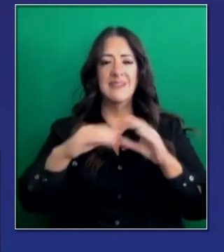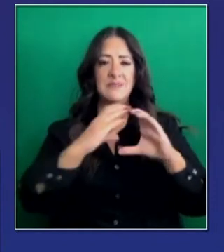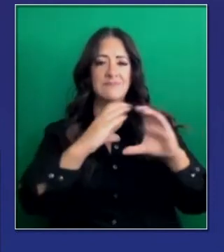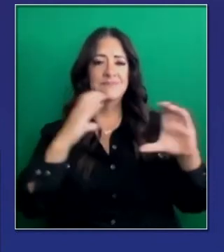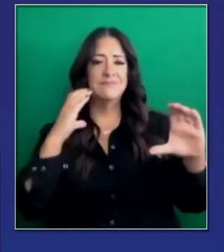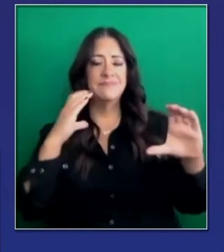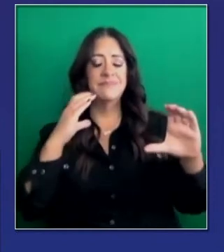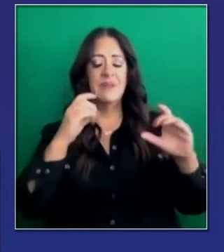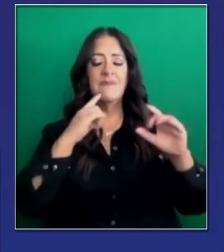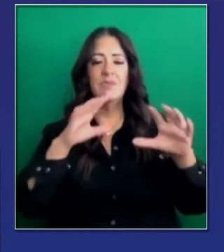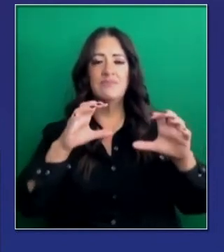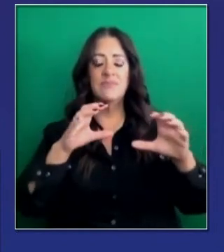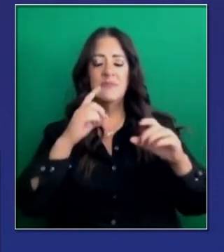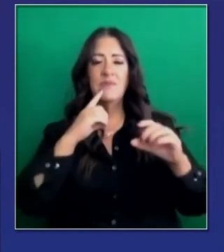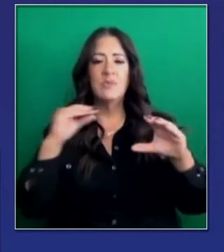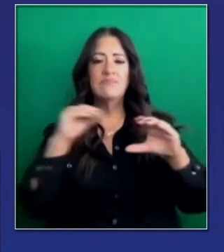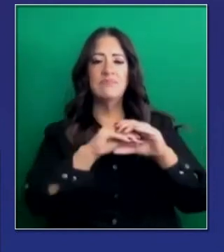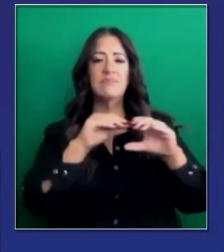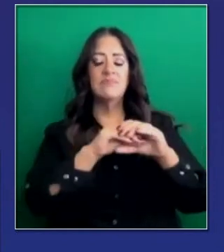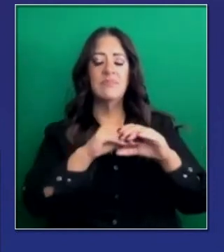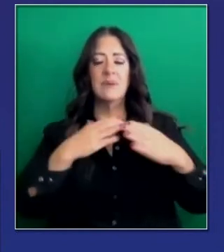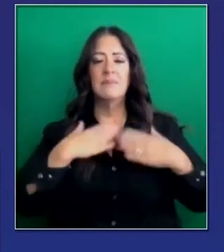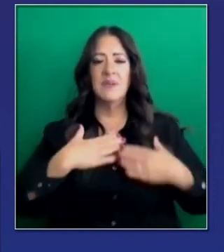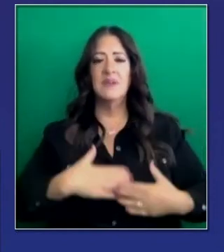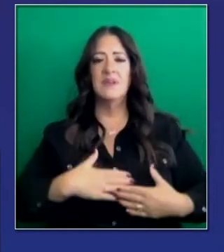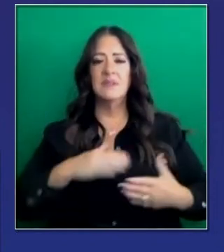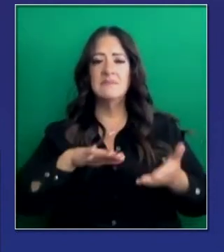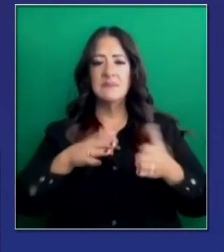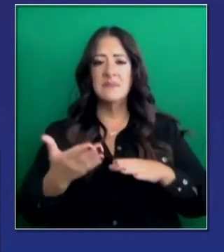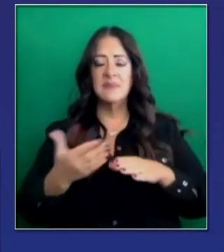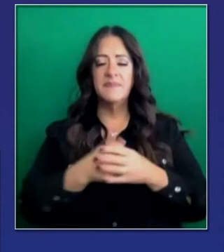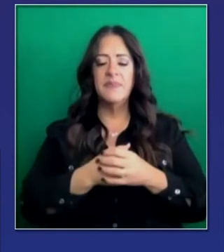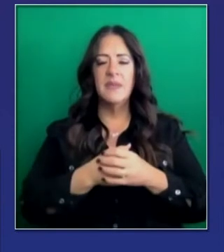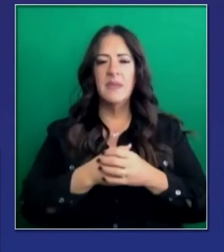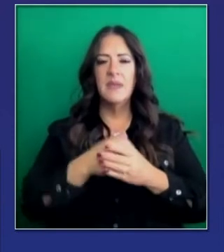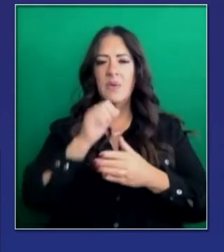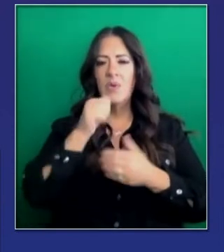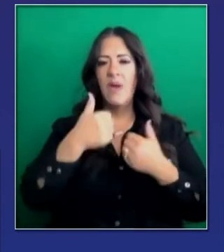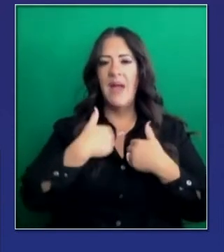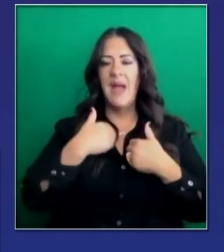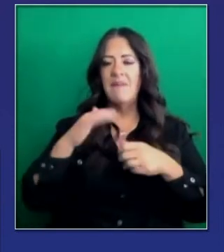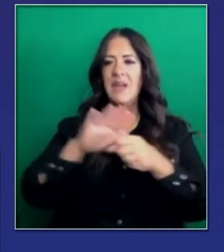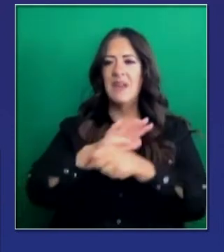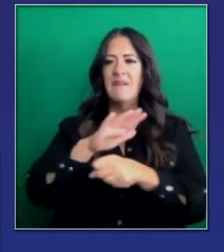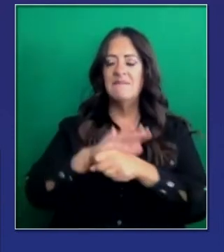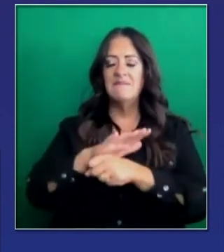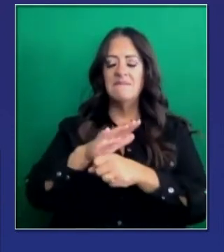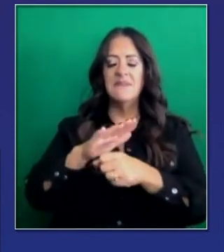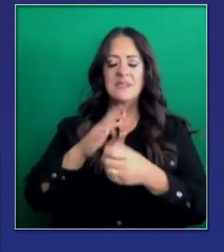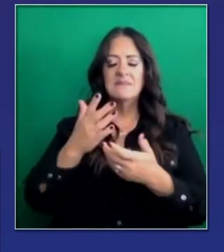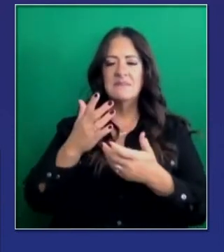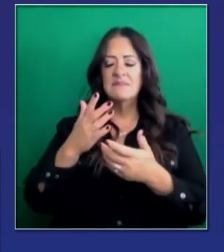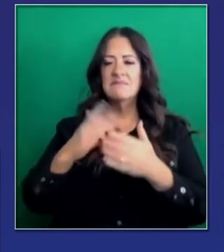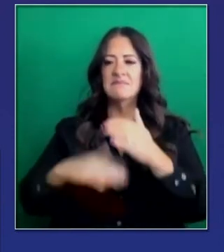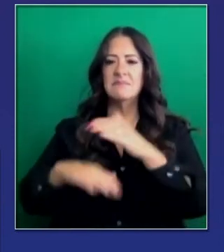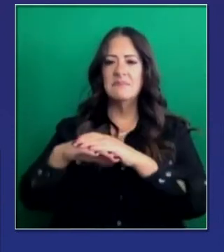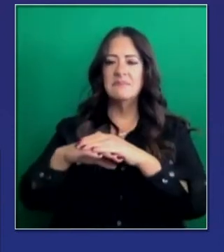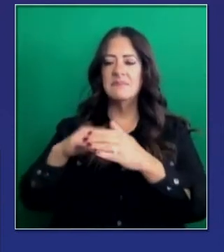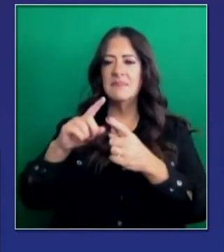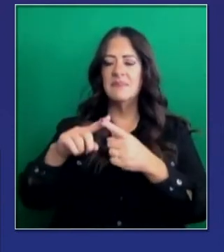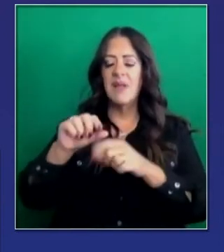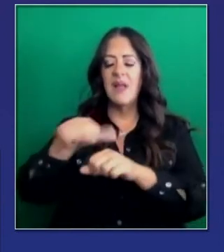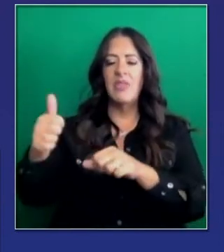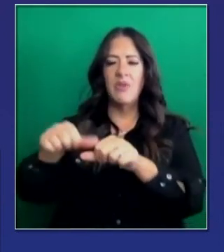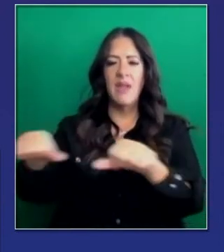han sido han proyectado la realidad que vemos simplemente no tenemos la capacidad y seguimos monitoreando eso